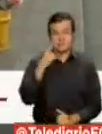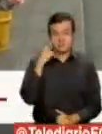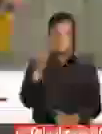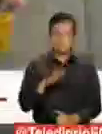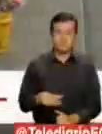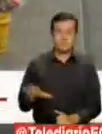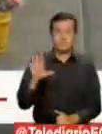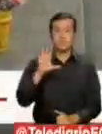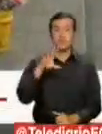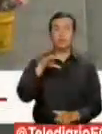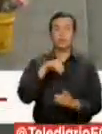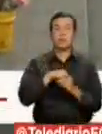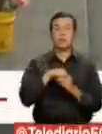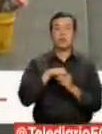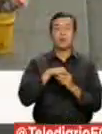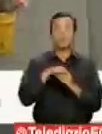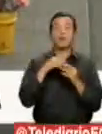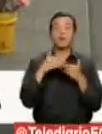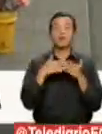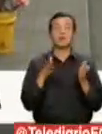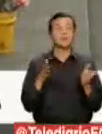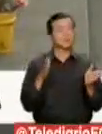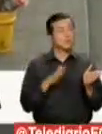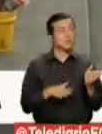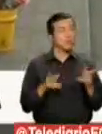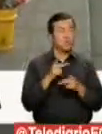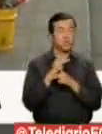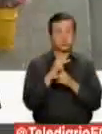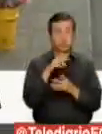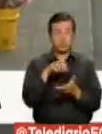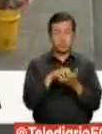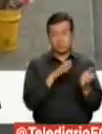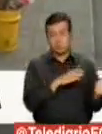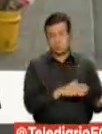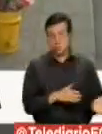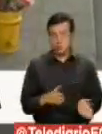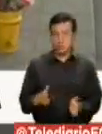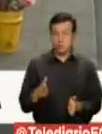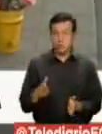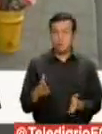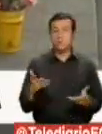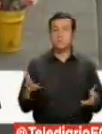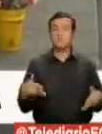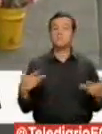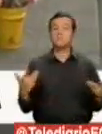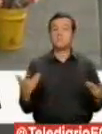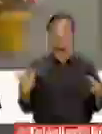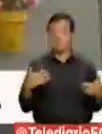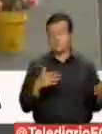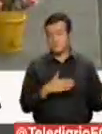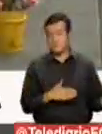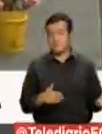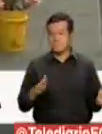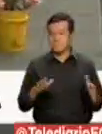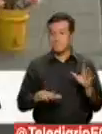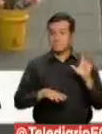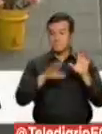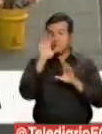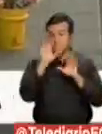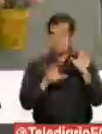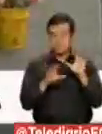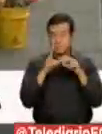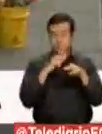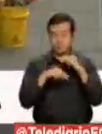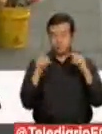acá en la Plaza de la República, en los bajos del Consejo Provincial, en donde se encuentran ya en esta feria de